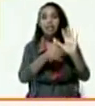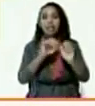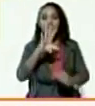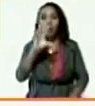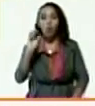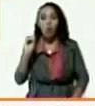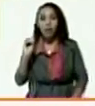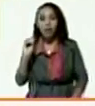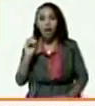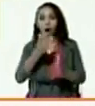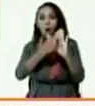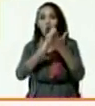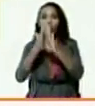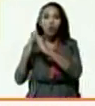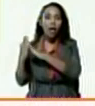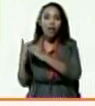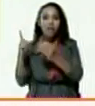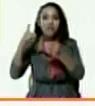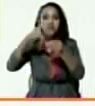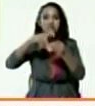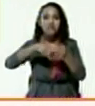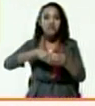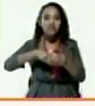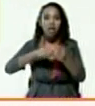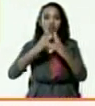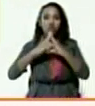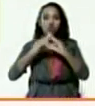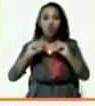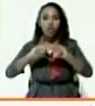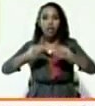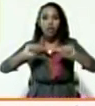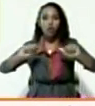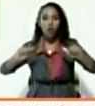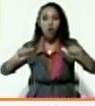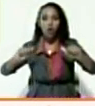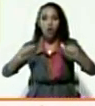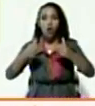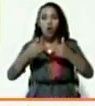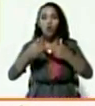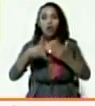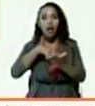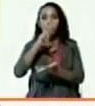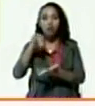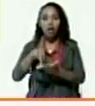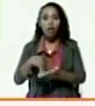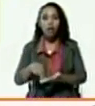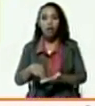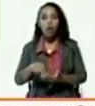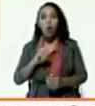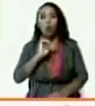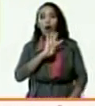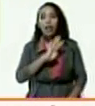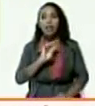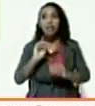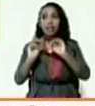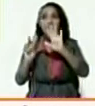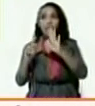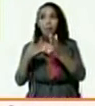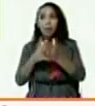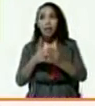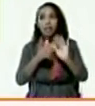47.650 comunidades registradas en todo el territorio nacional.